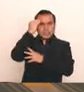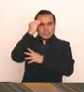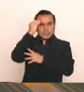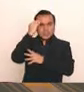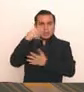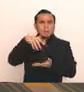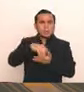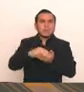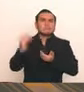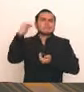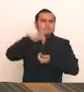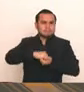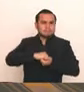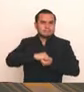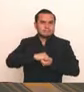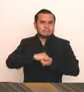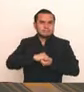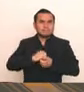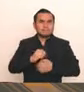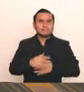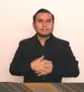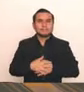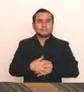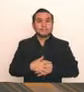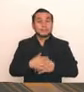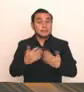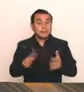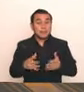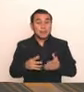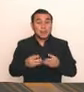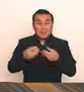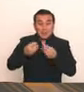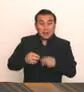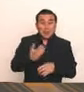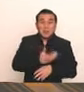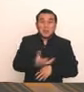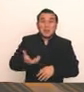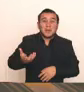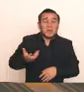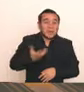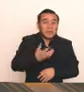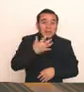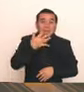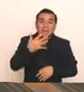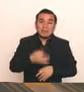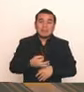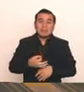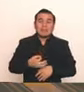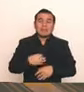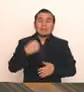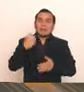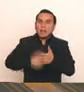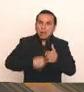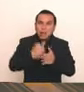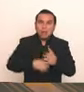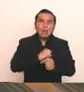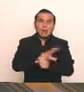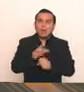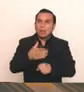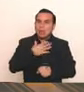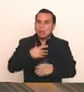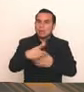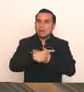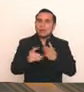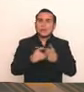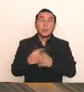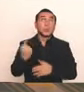para poder cambiar el salvador nos han quitado todas las herramientas para combatir esta pandemia de todas maneras vamos